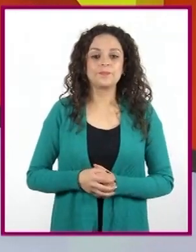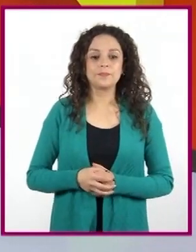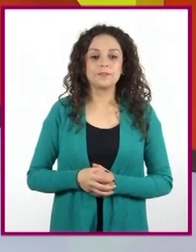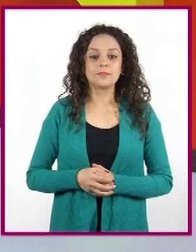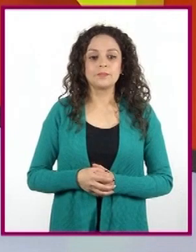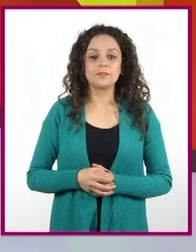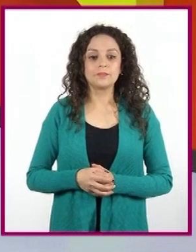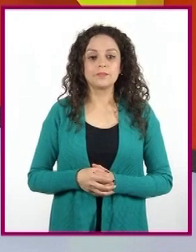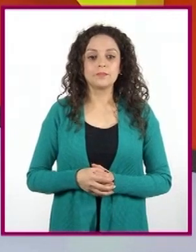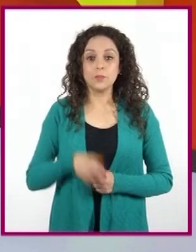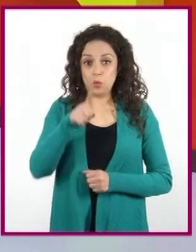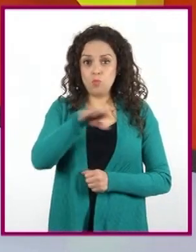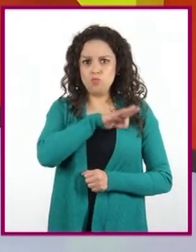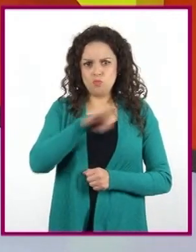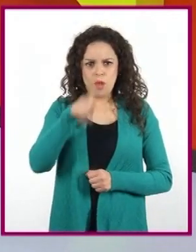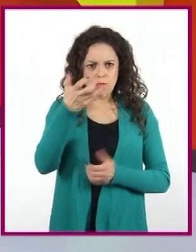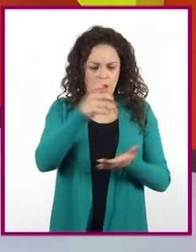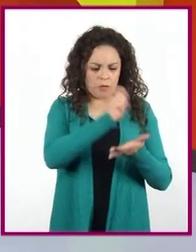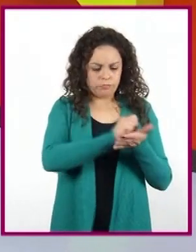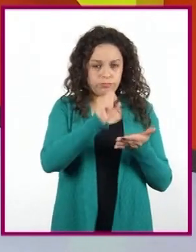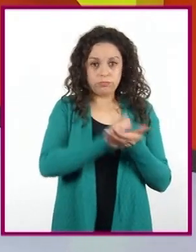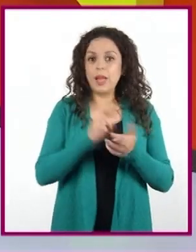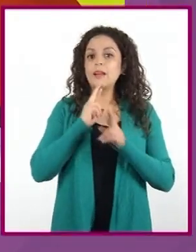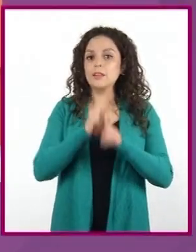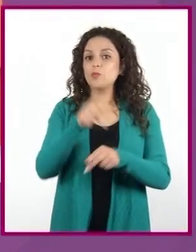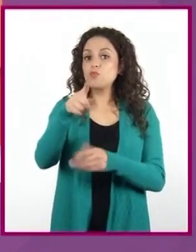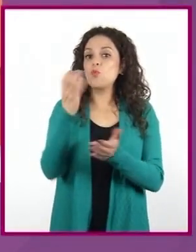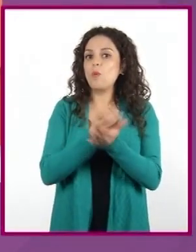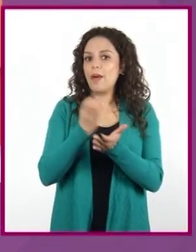prefieren, pueden ir anotando las respuestas en su cuaderno.